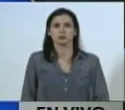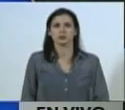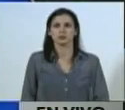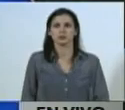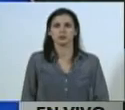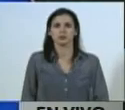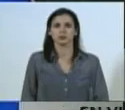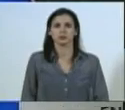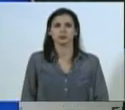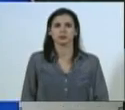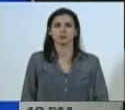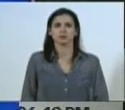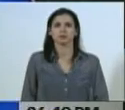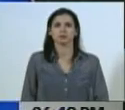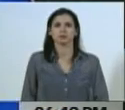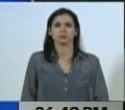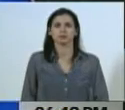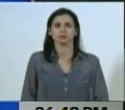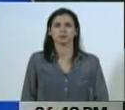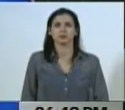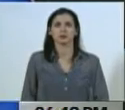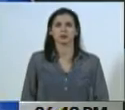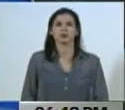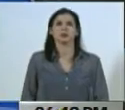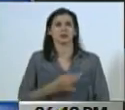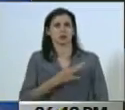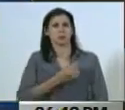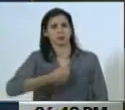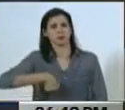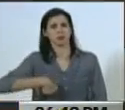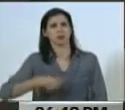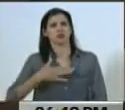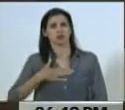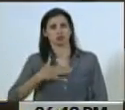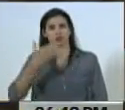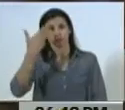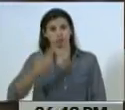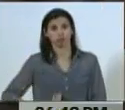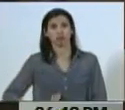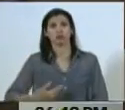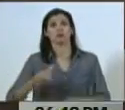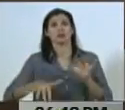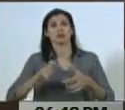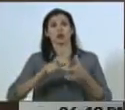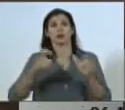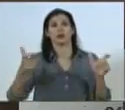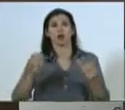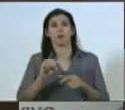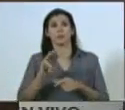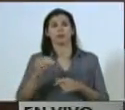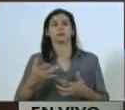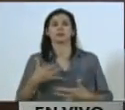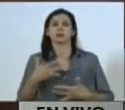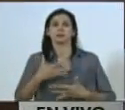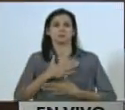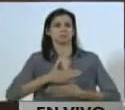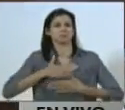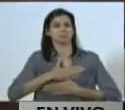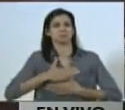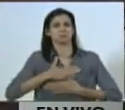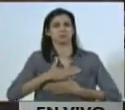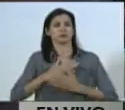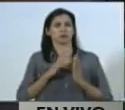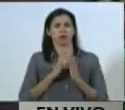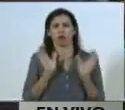due. Es por ello, presidente, que como secretario general me complace en nombre de los miembros de la